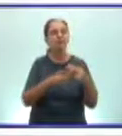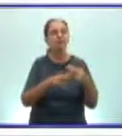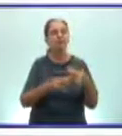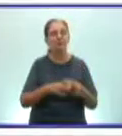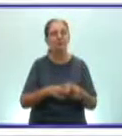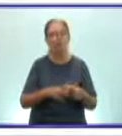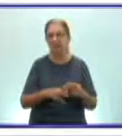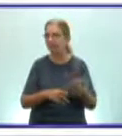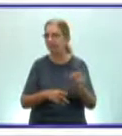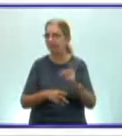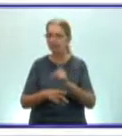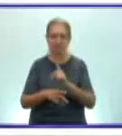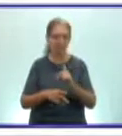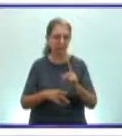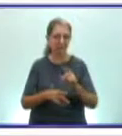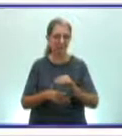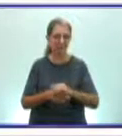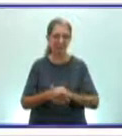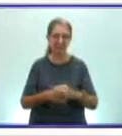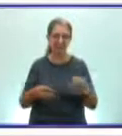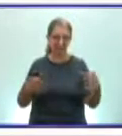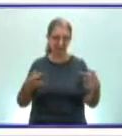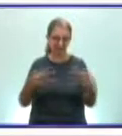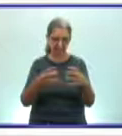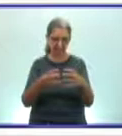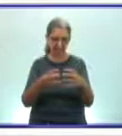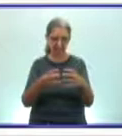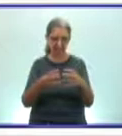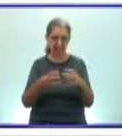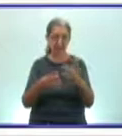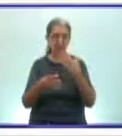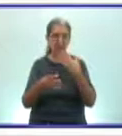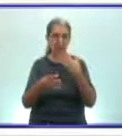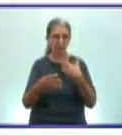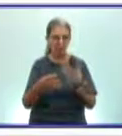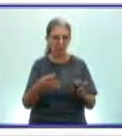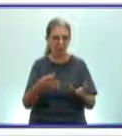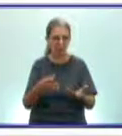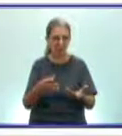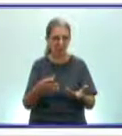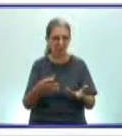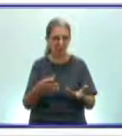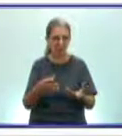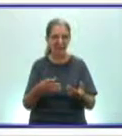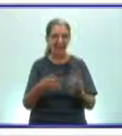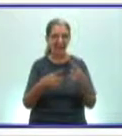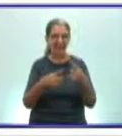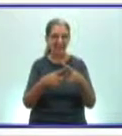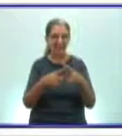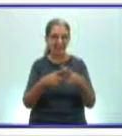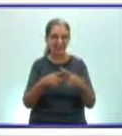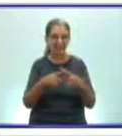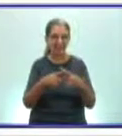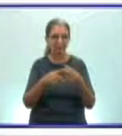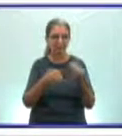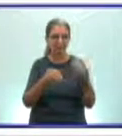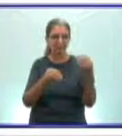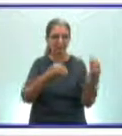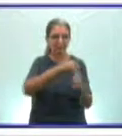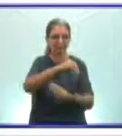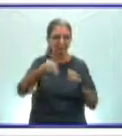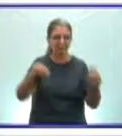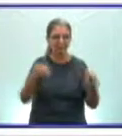de datos, agruparlas convirtiendo la adición en multiplicación, o